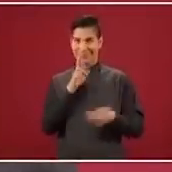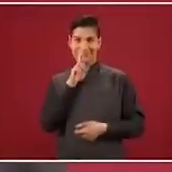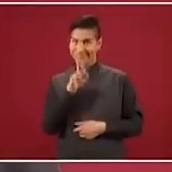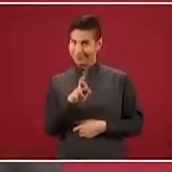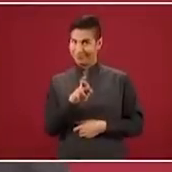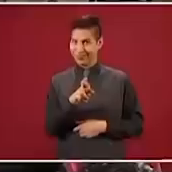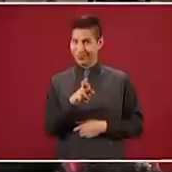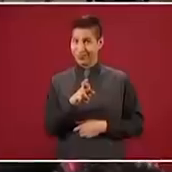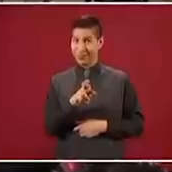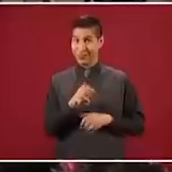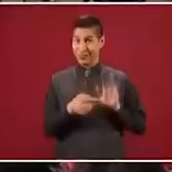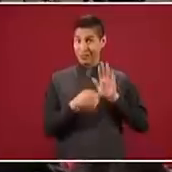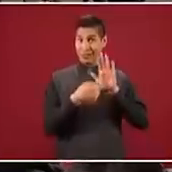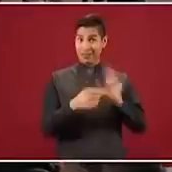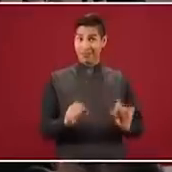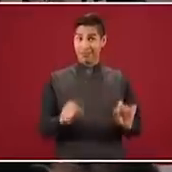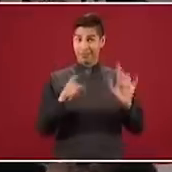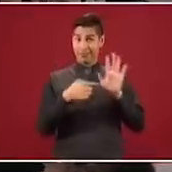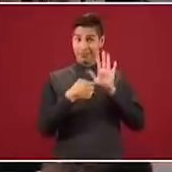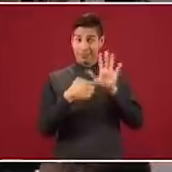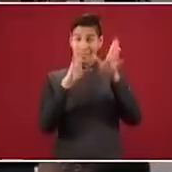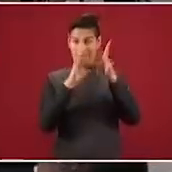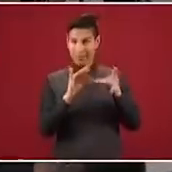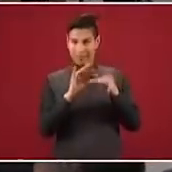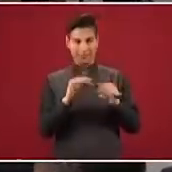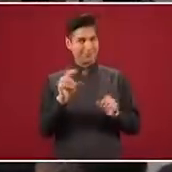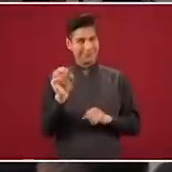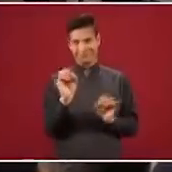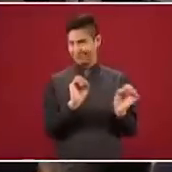se iba a exponer nada, que hoy iba a ser para